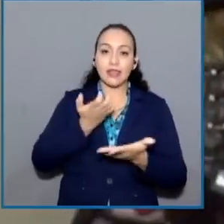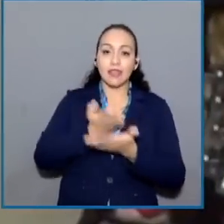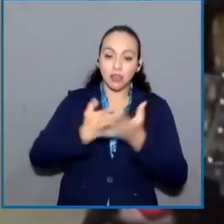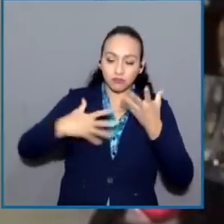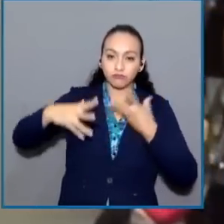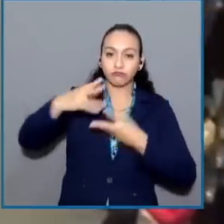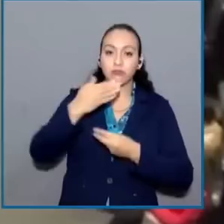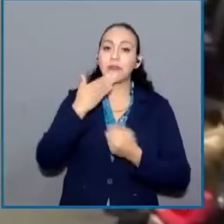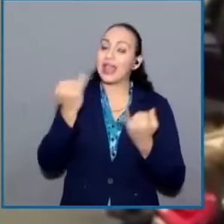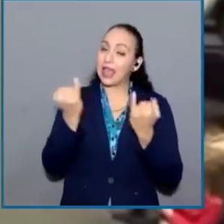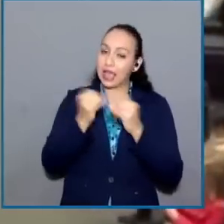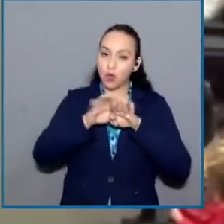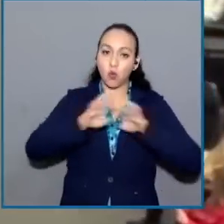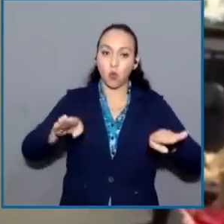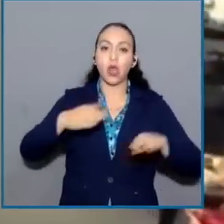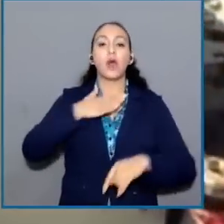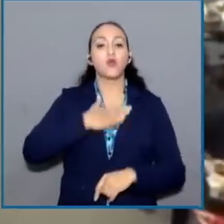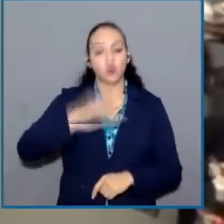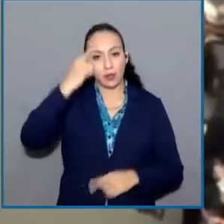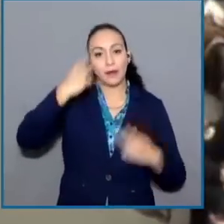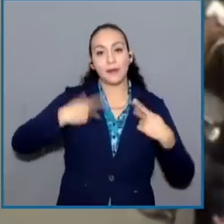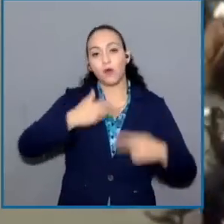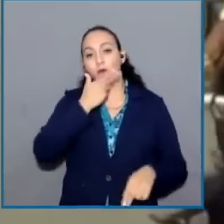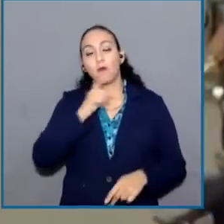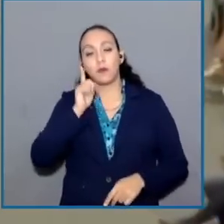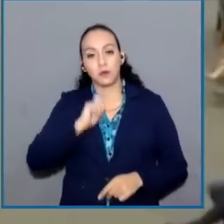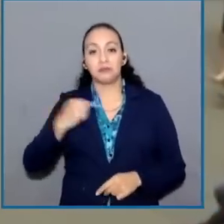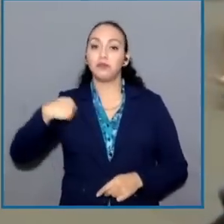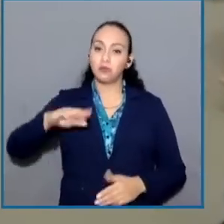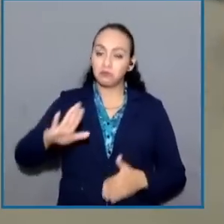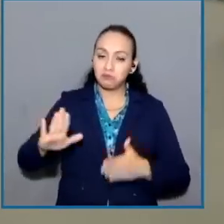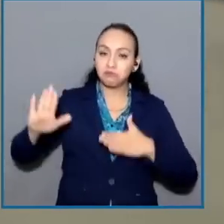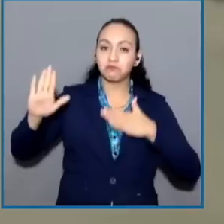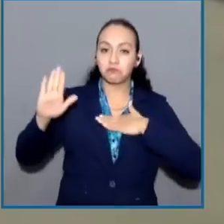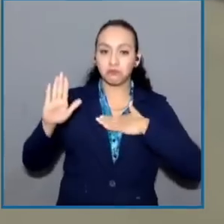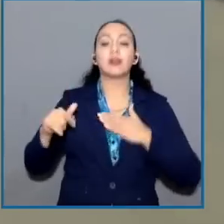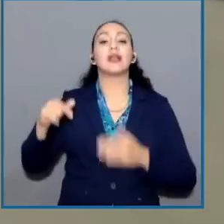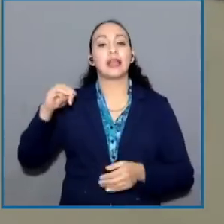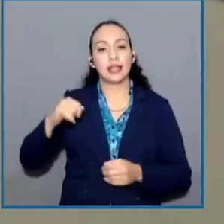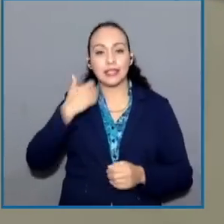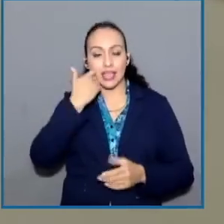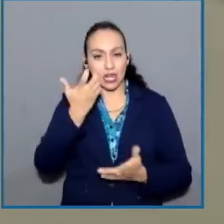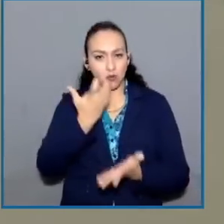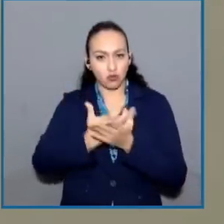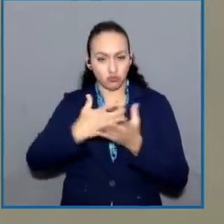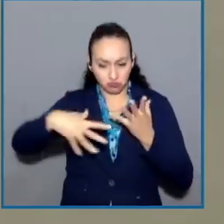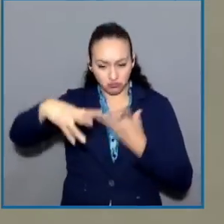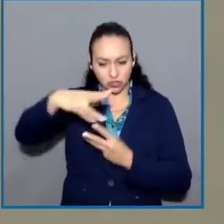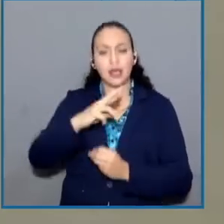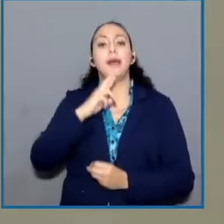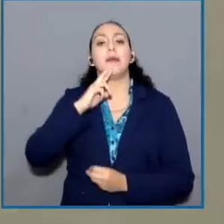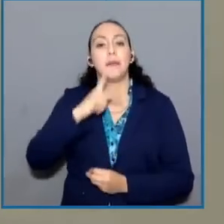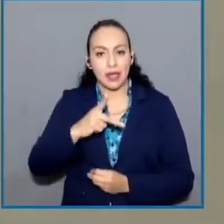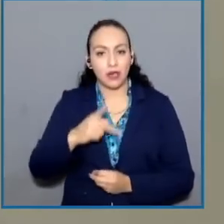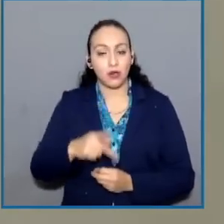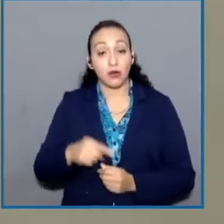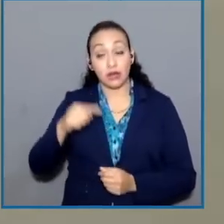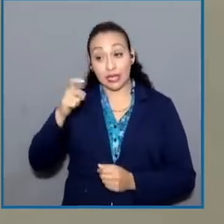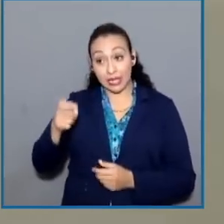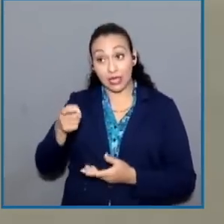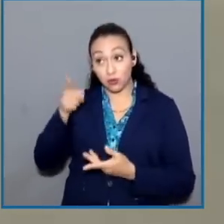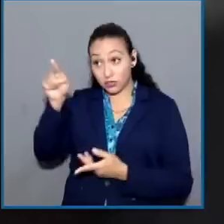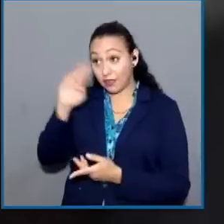Es la manifestación de nuestro compromiso con la estabilidad macroeconómica y la gestión responsable de las